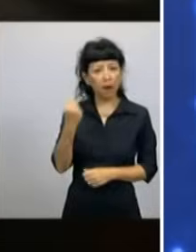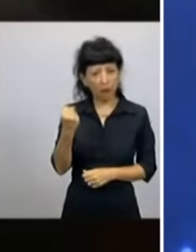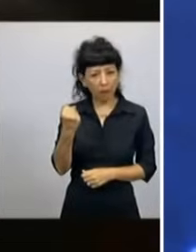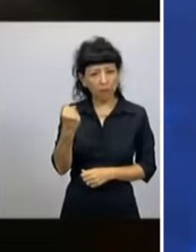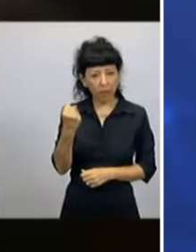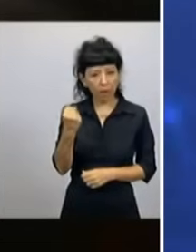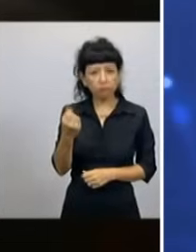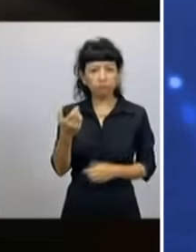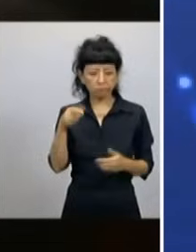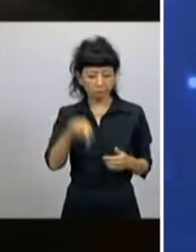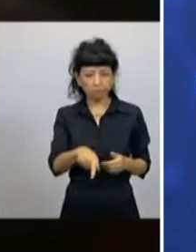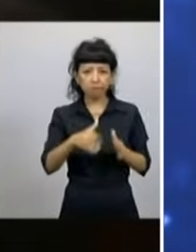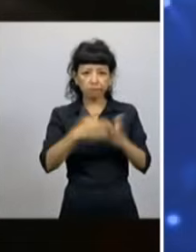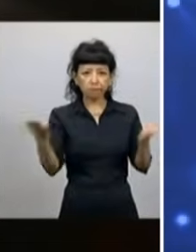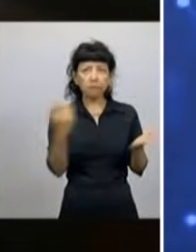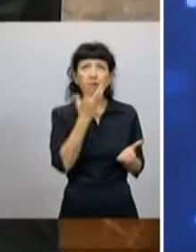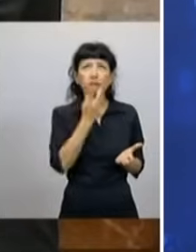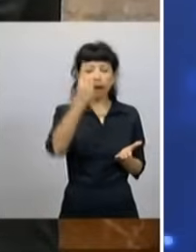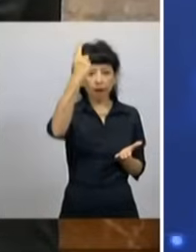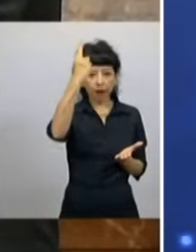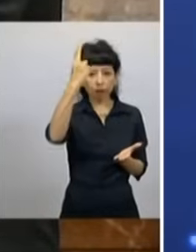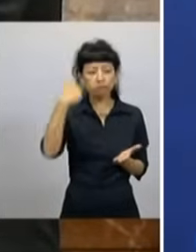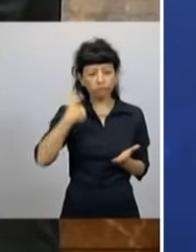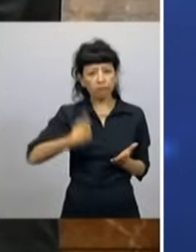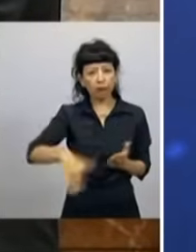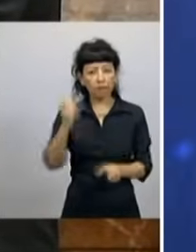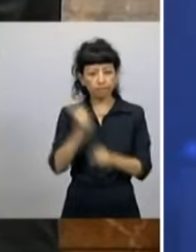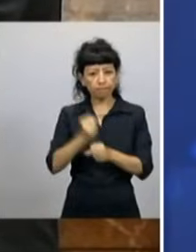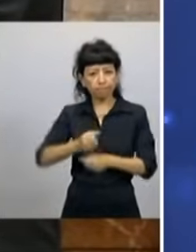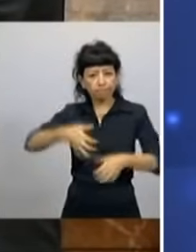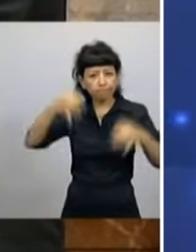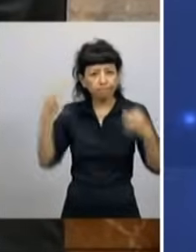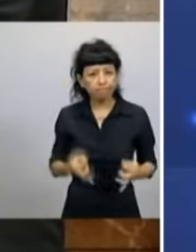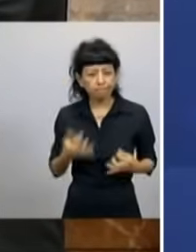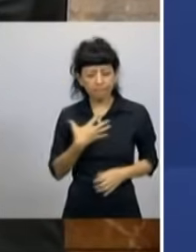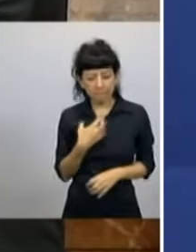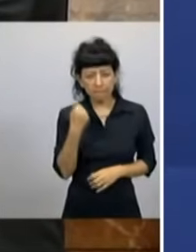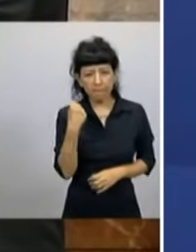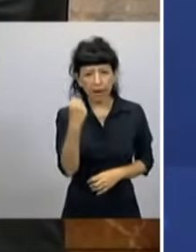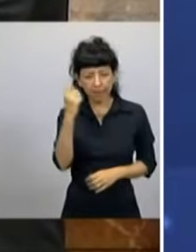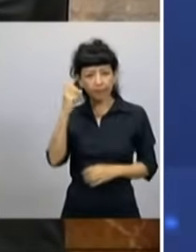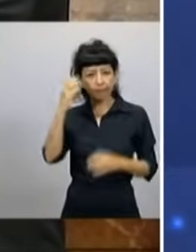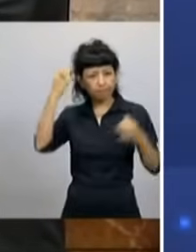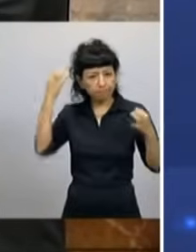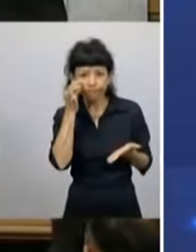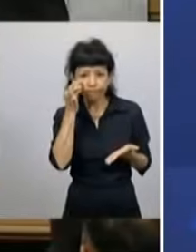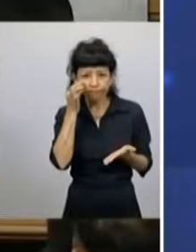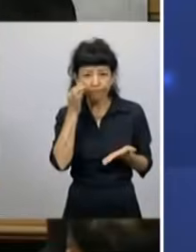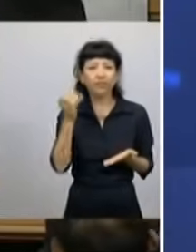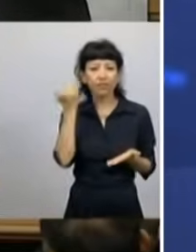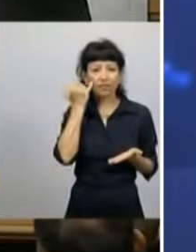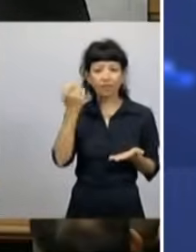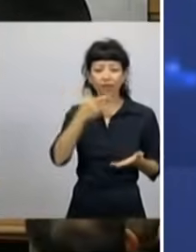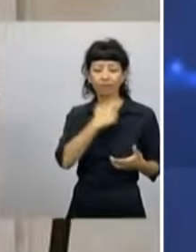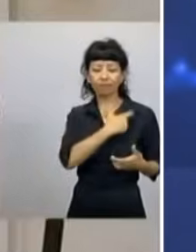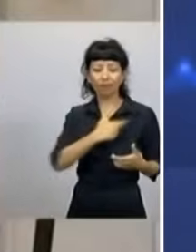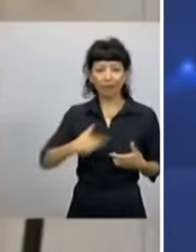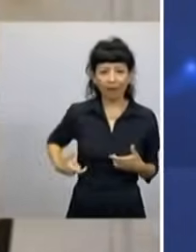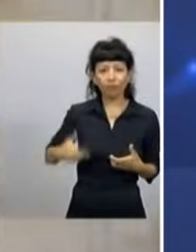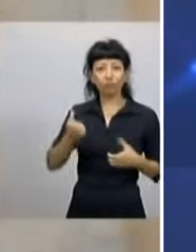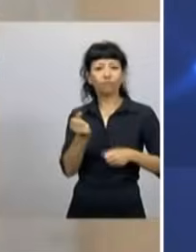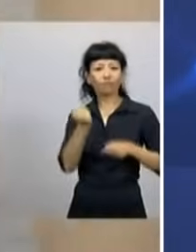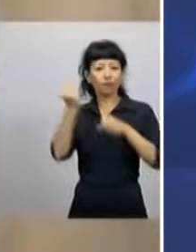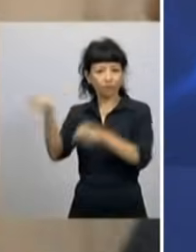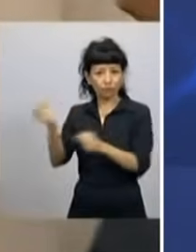peronismo hoy está en proceso de reconversión. Te diría que hubo una primera reacción bastante esperable a las